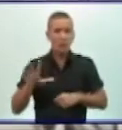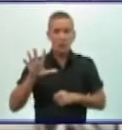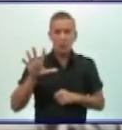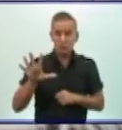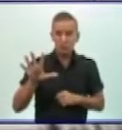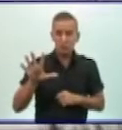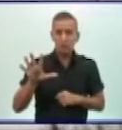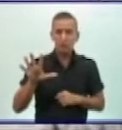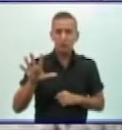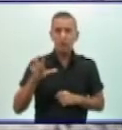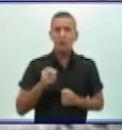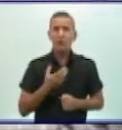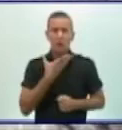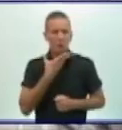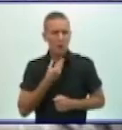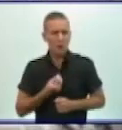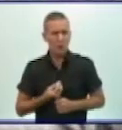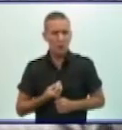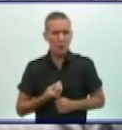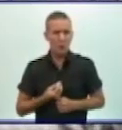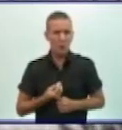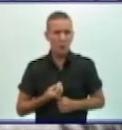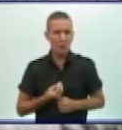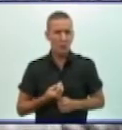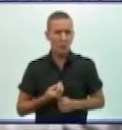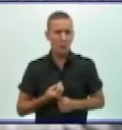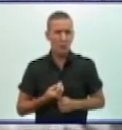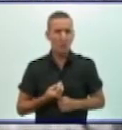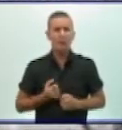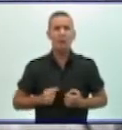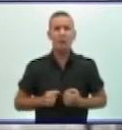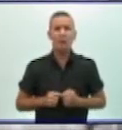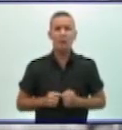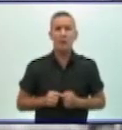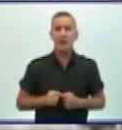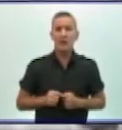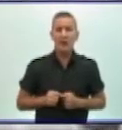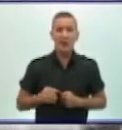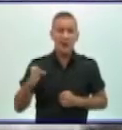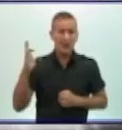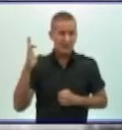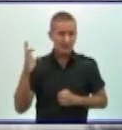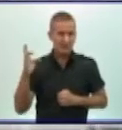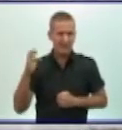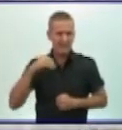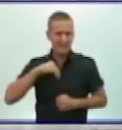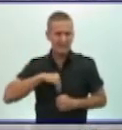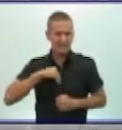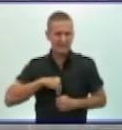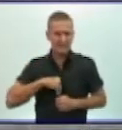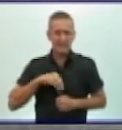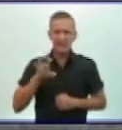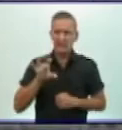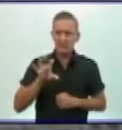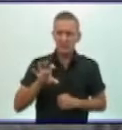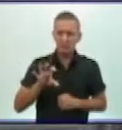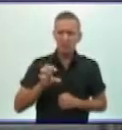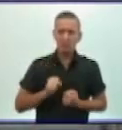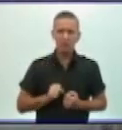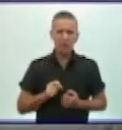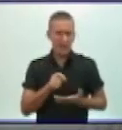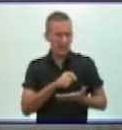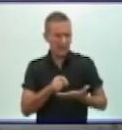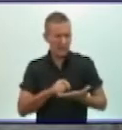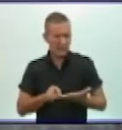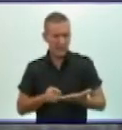el resto fueron asesinados por la dictadura de Batista, y Frank siente el deber de denunciar eso que ha pasado. Y escribe para